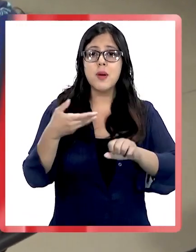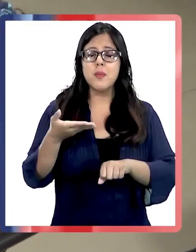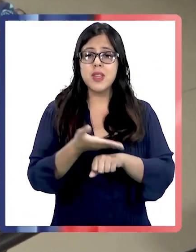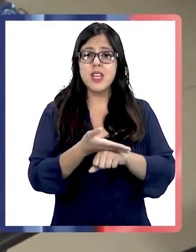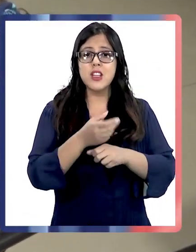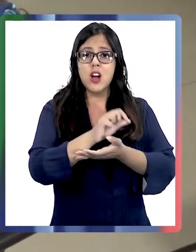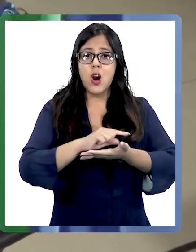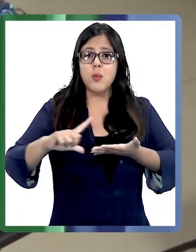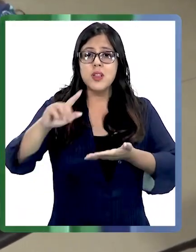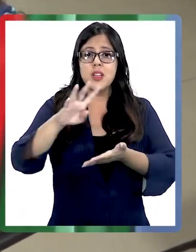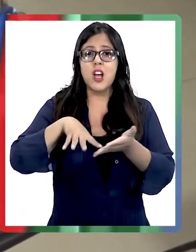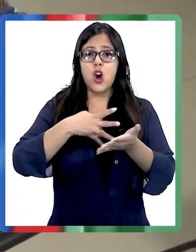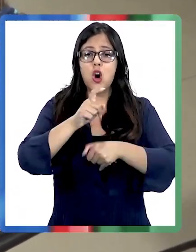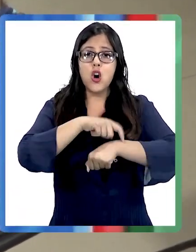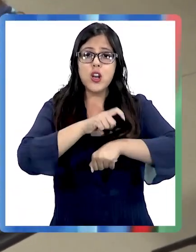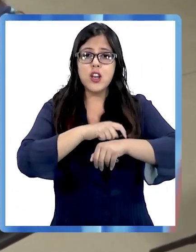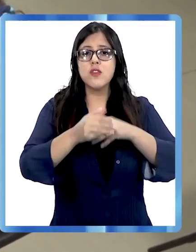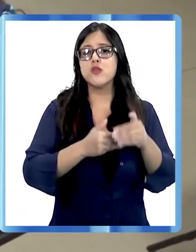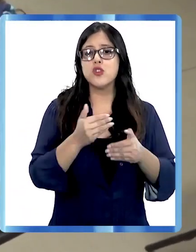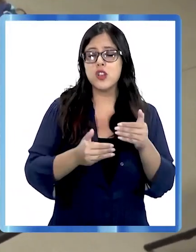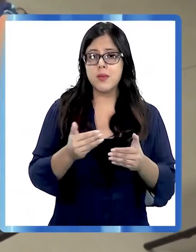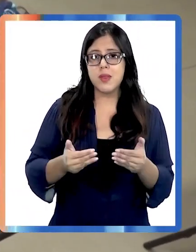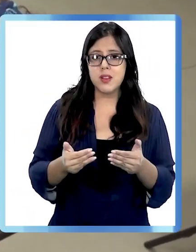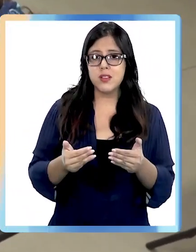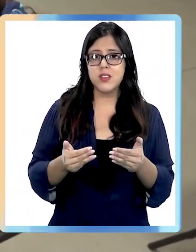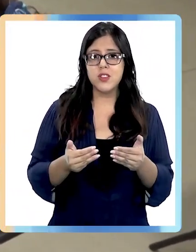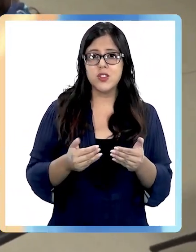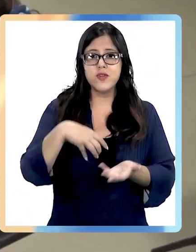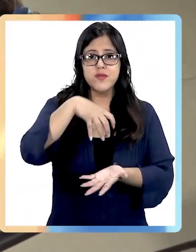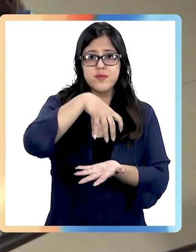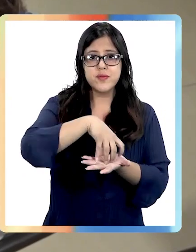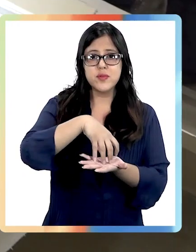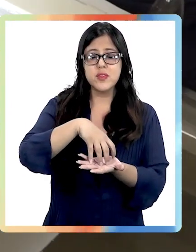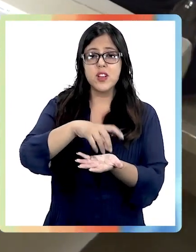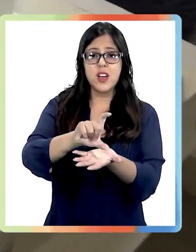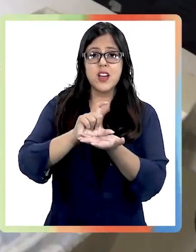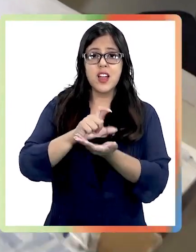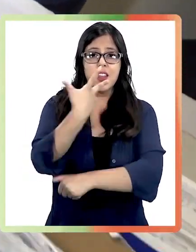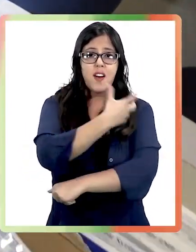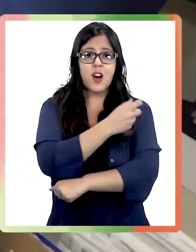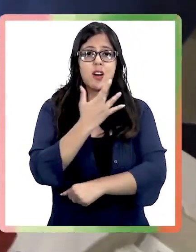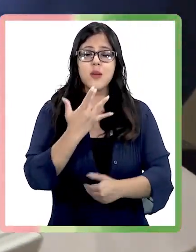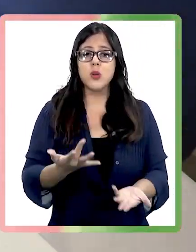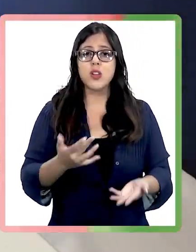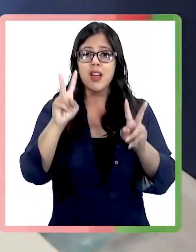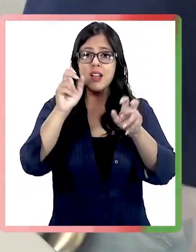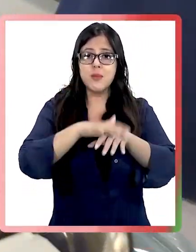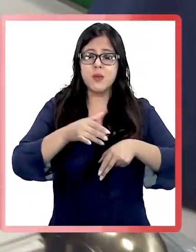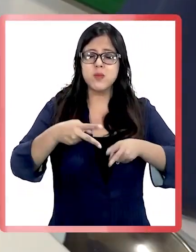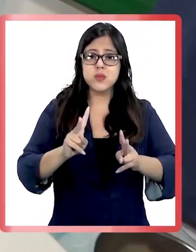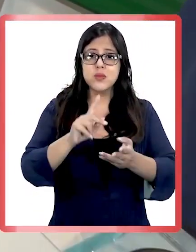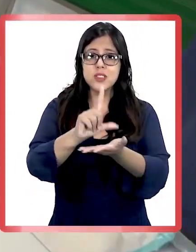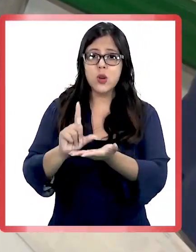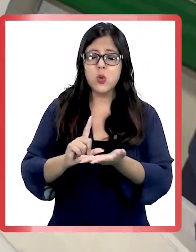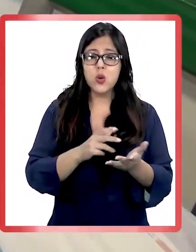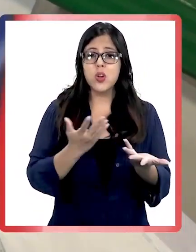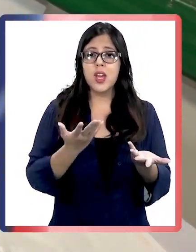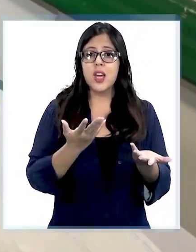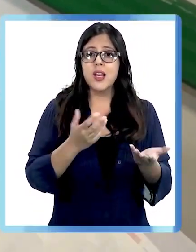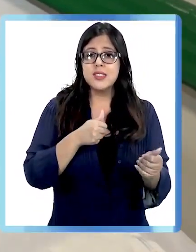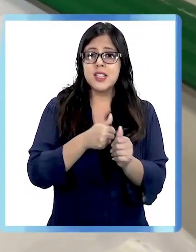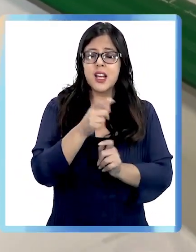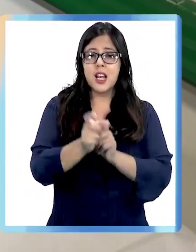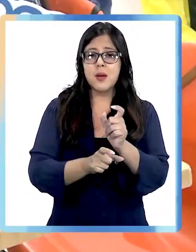estamos pidiendo es que aumenten el horario de funcionamiento de los puntos de vacunación, porque efectivamente la disponibilidad de